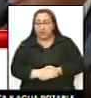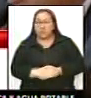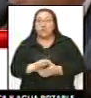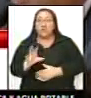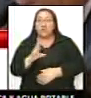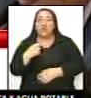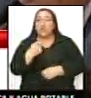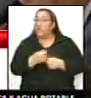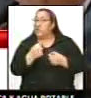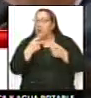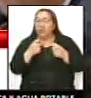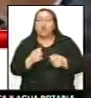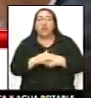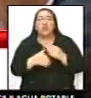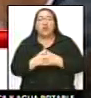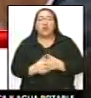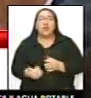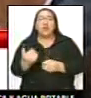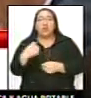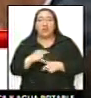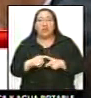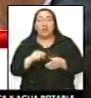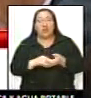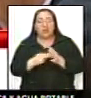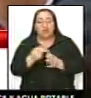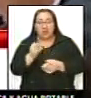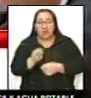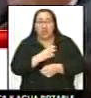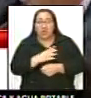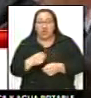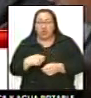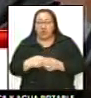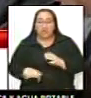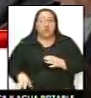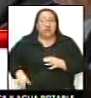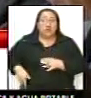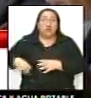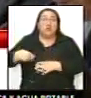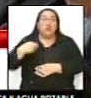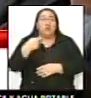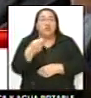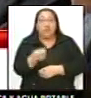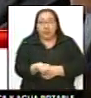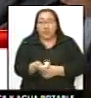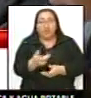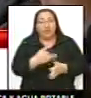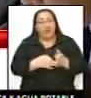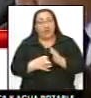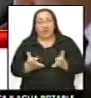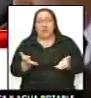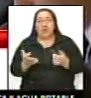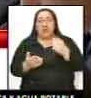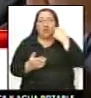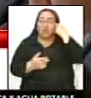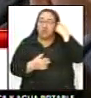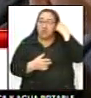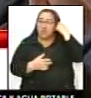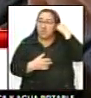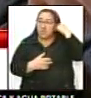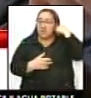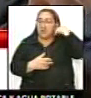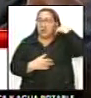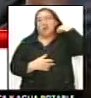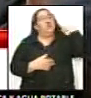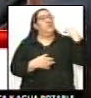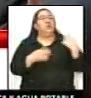inversiones que se dicen que vienen y lo que resulta es que el Estado saca de su bolsillo dinero para financiar las obras. Entonces,